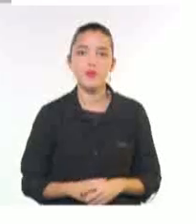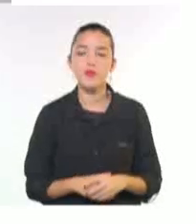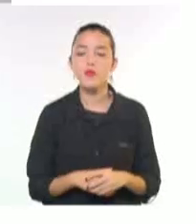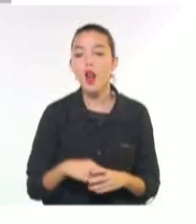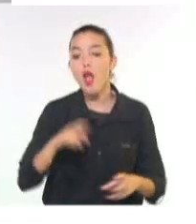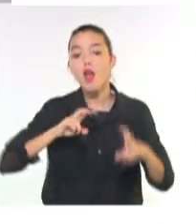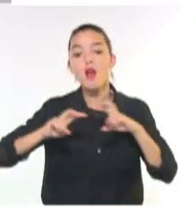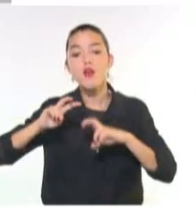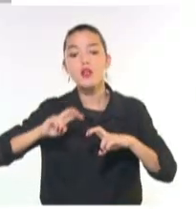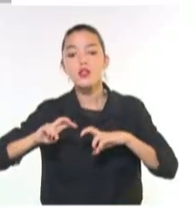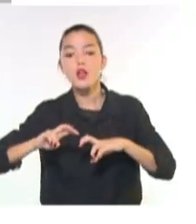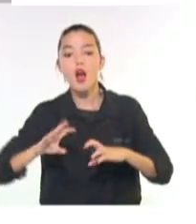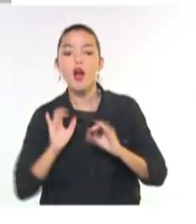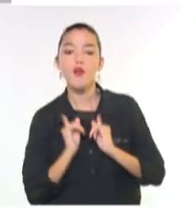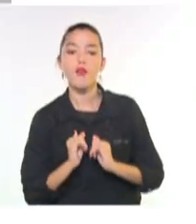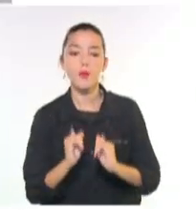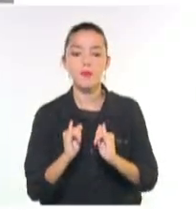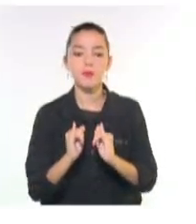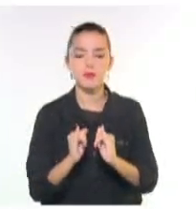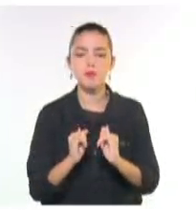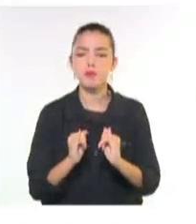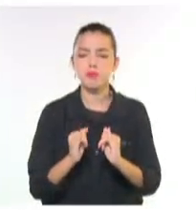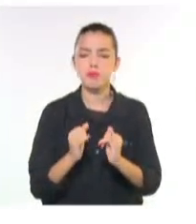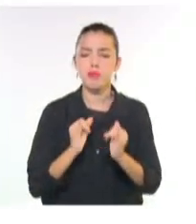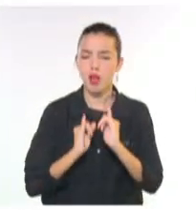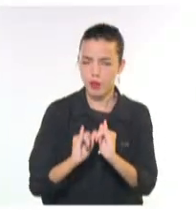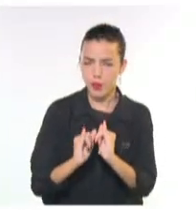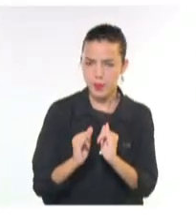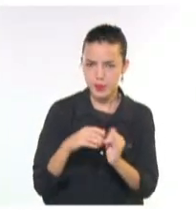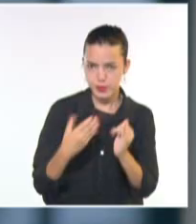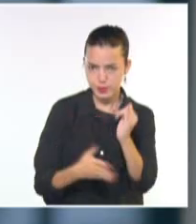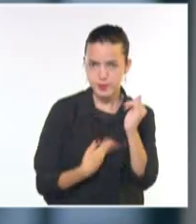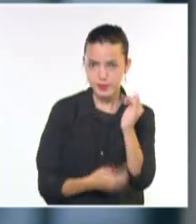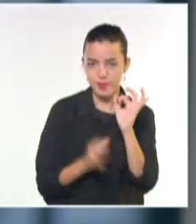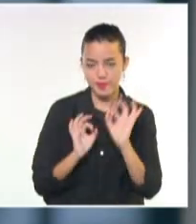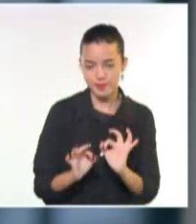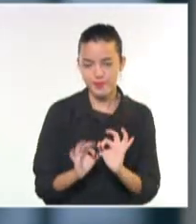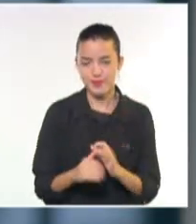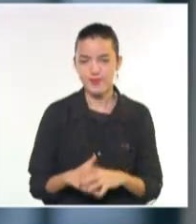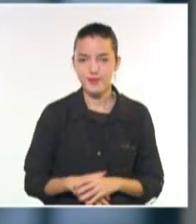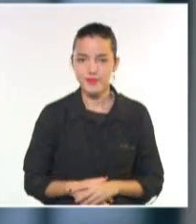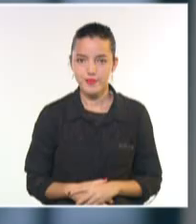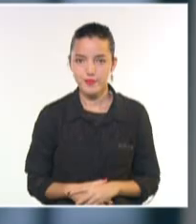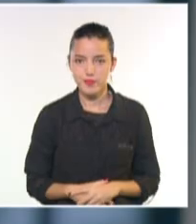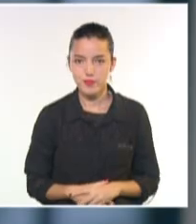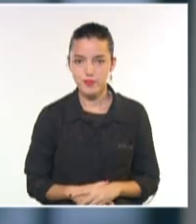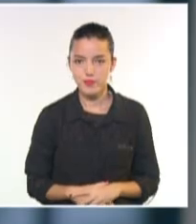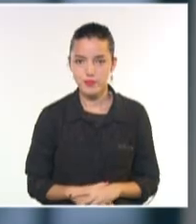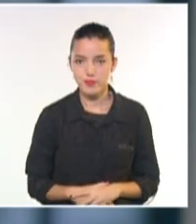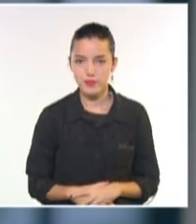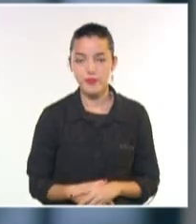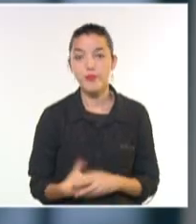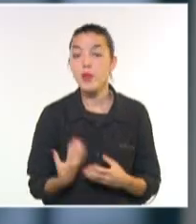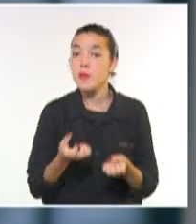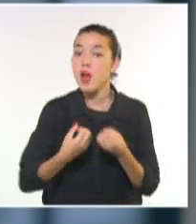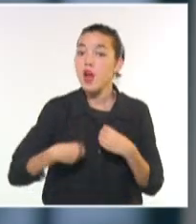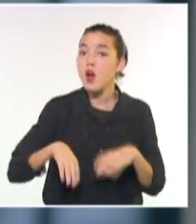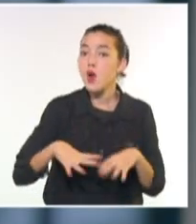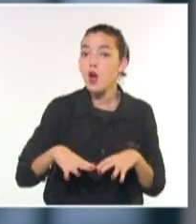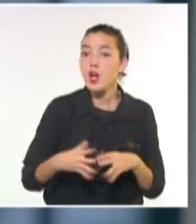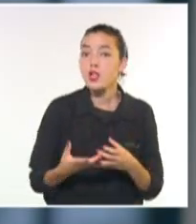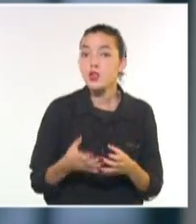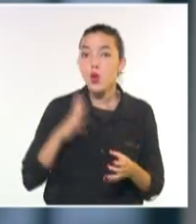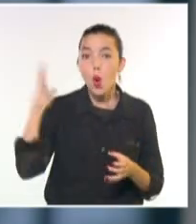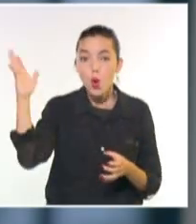fuente seria confirma la noticia? Si es así, puede compartirla. Pero ¿qué ocurre cuando en el contexto de un huracán, por